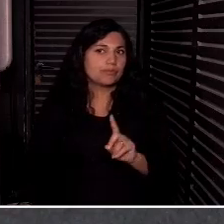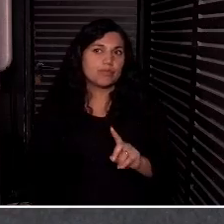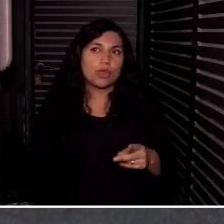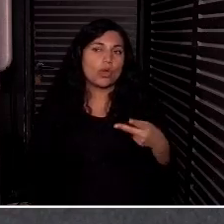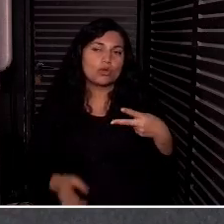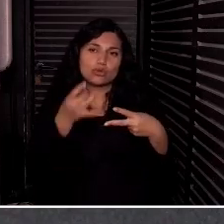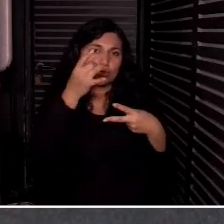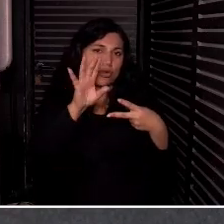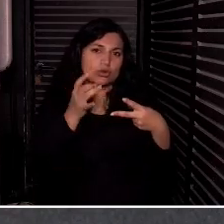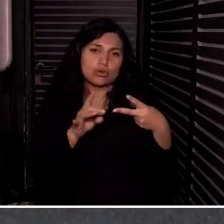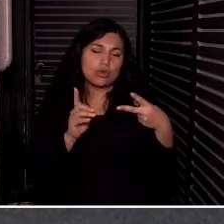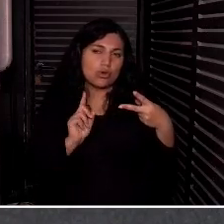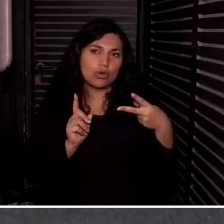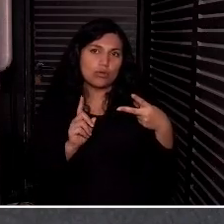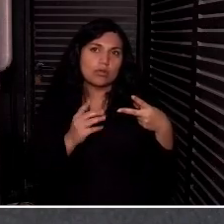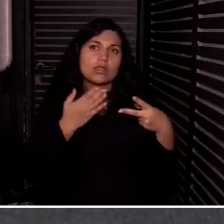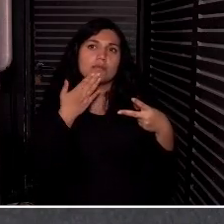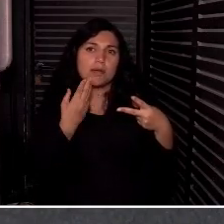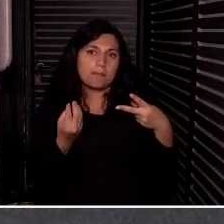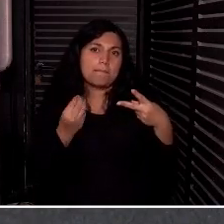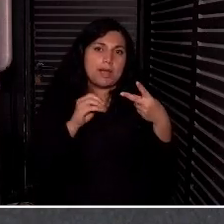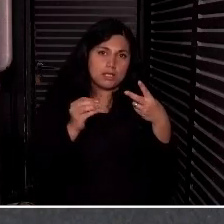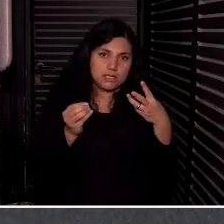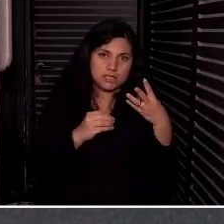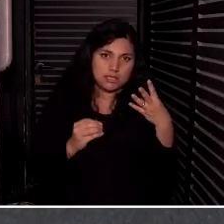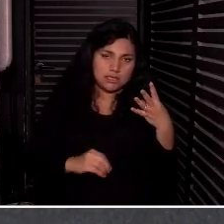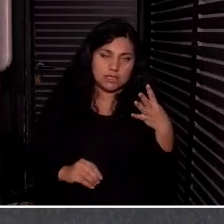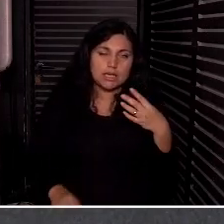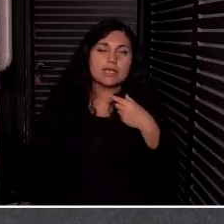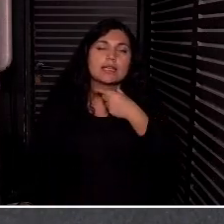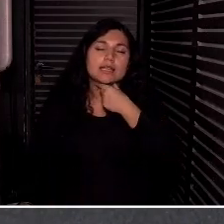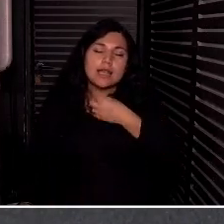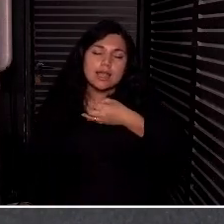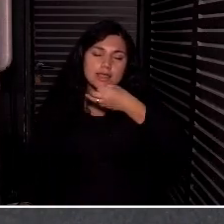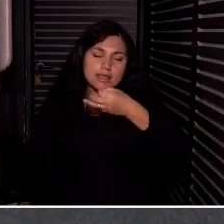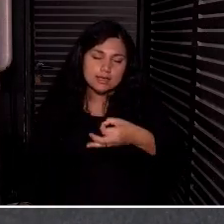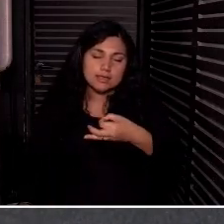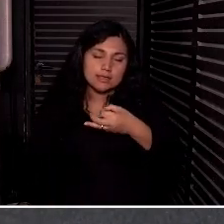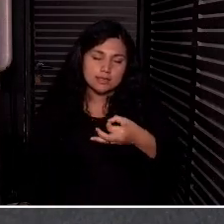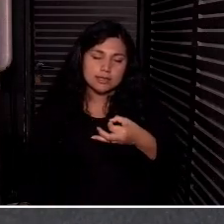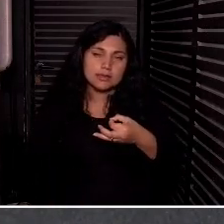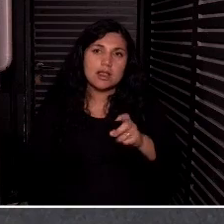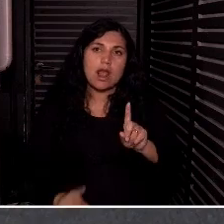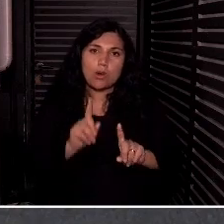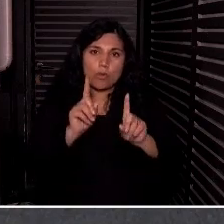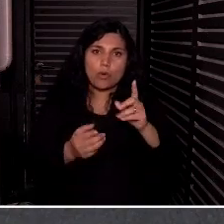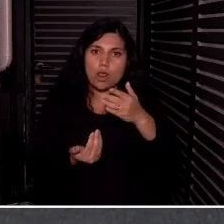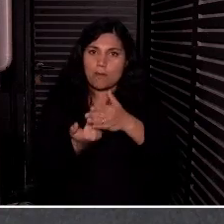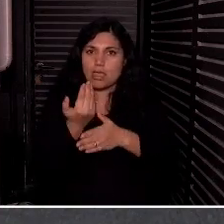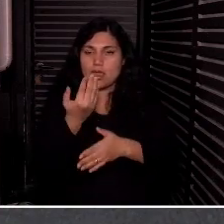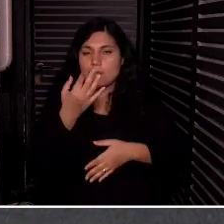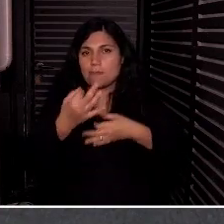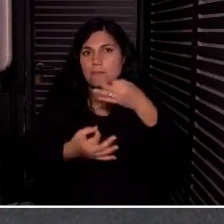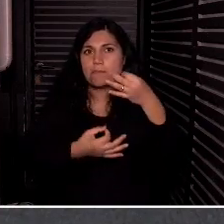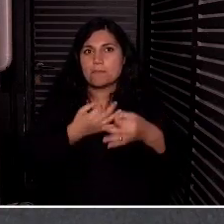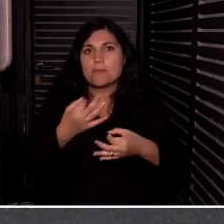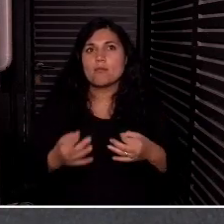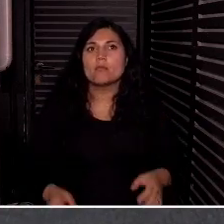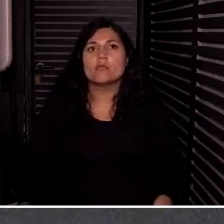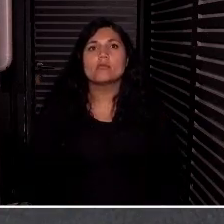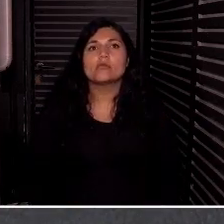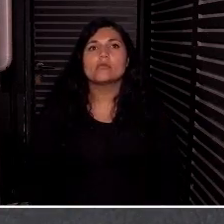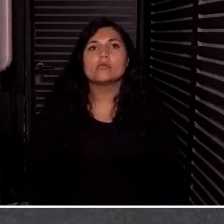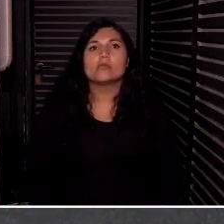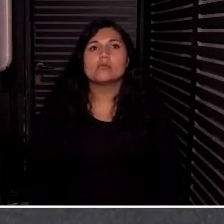eh yo quería volver a algo que algunos conceptos que salieron acá también en la mañana y una que decía o decía que podía